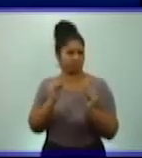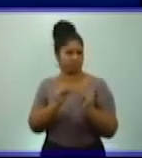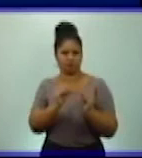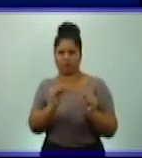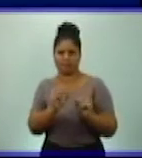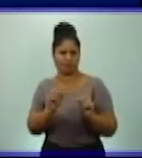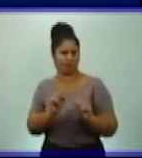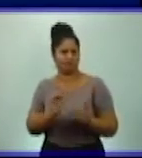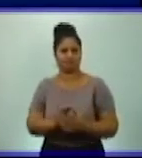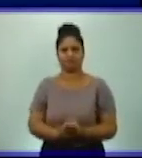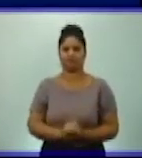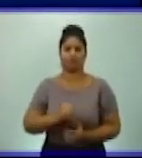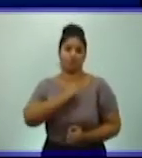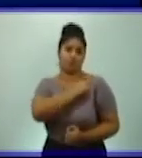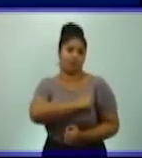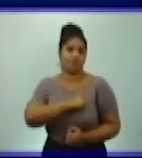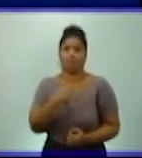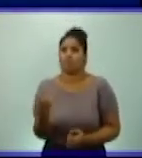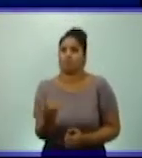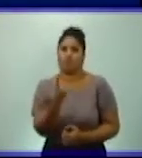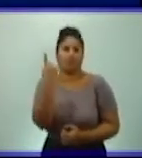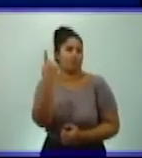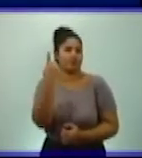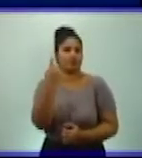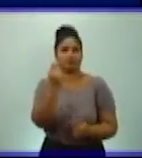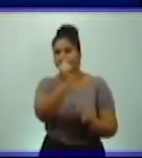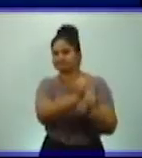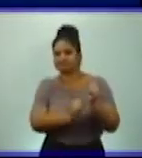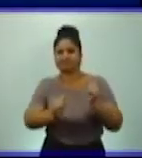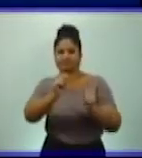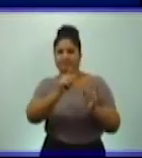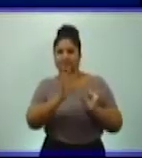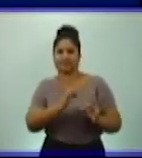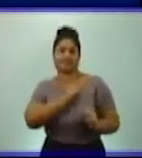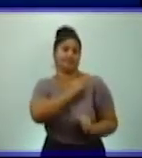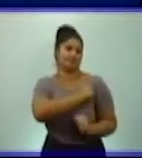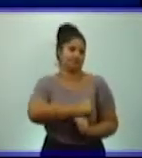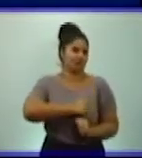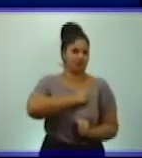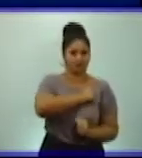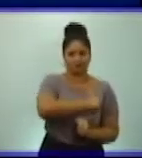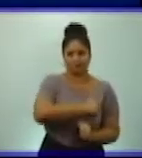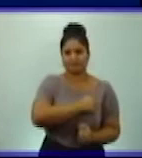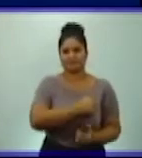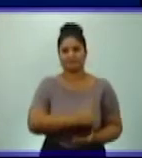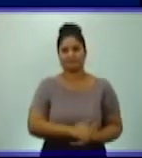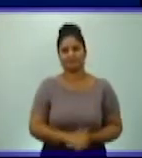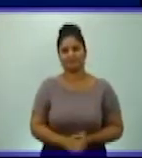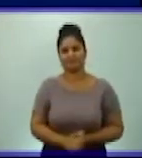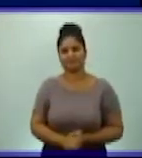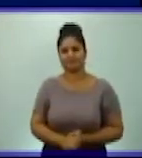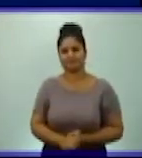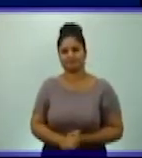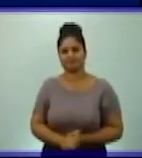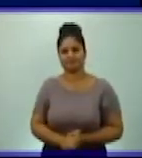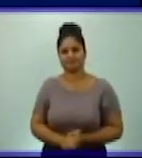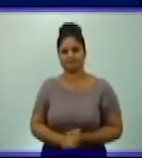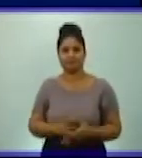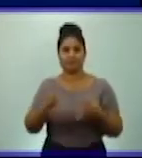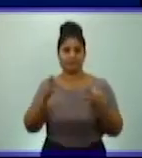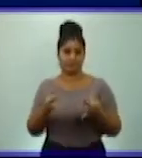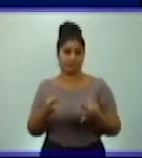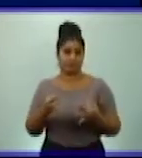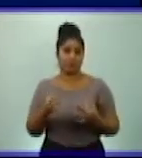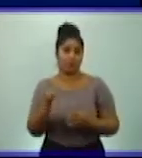un amor único. Por tanto, ahí es donde se utiliza la mayúscula para